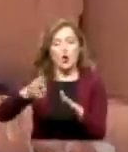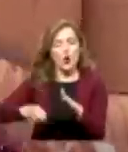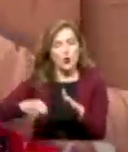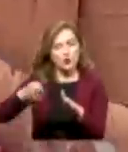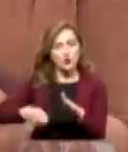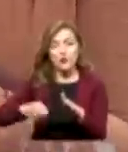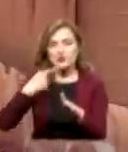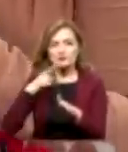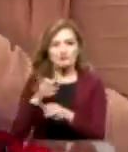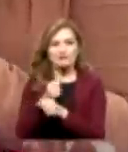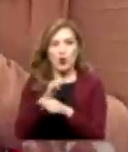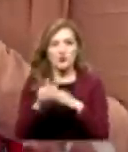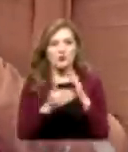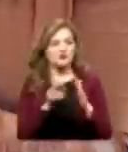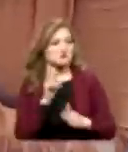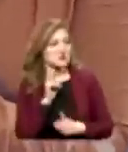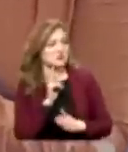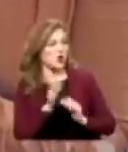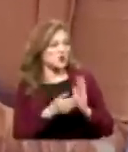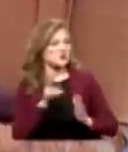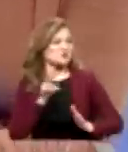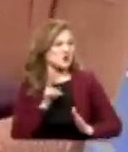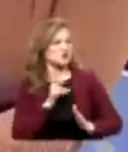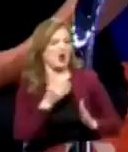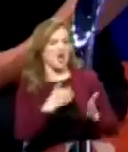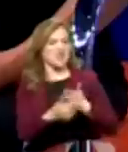esto. ¿Qué podemos hacer?